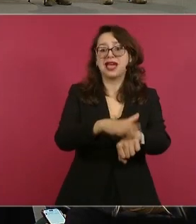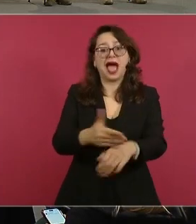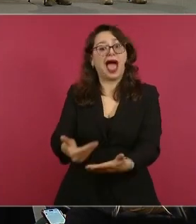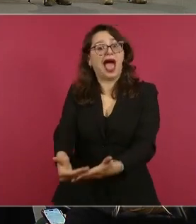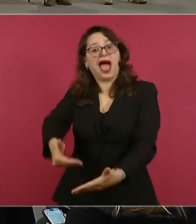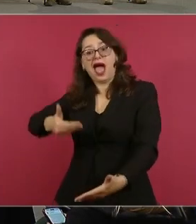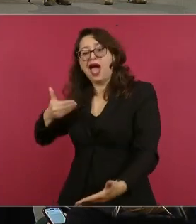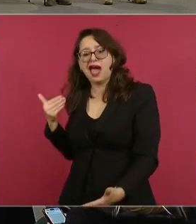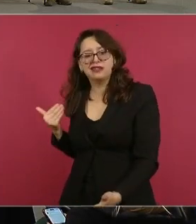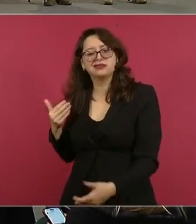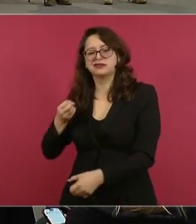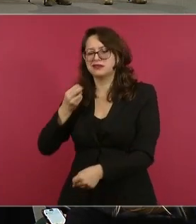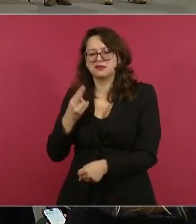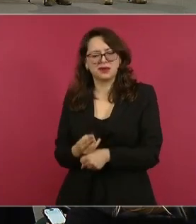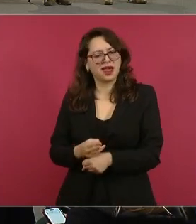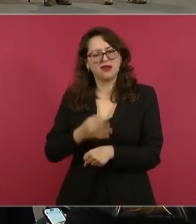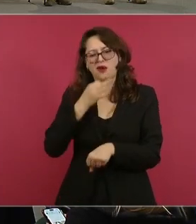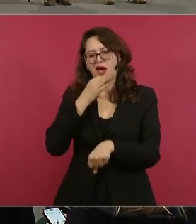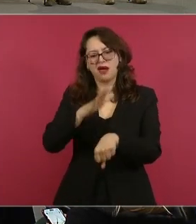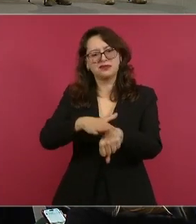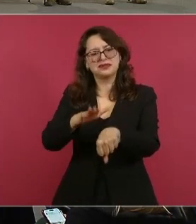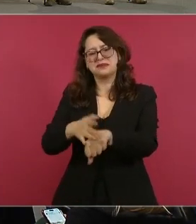ya, o sea.